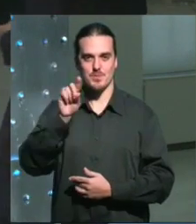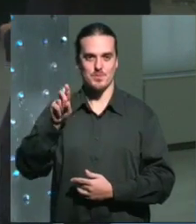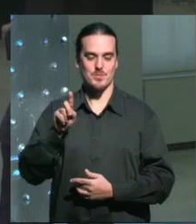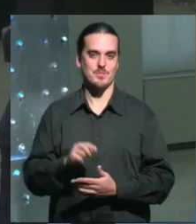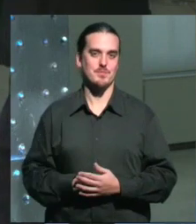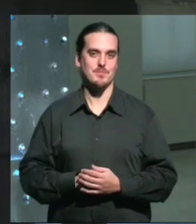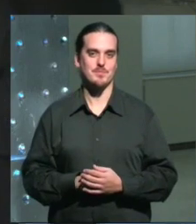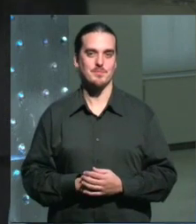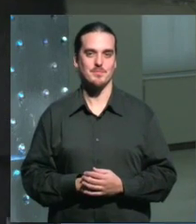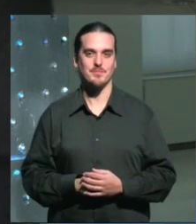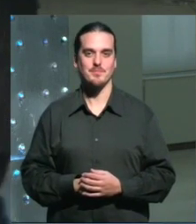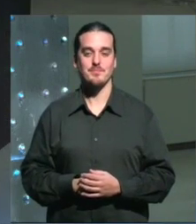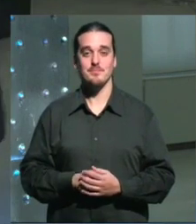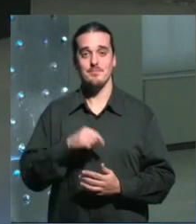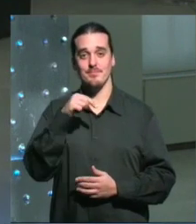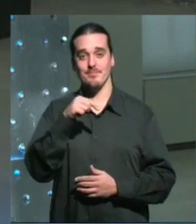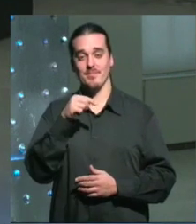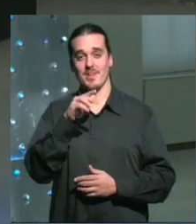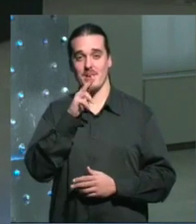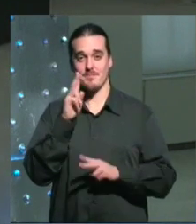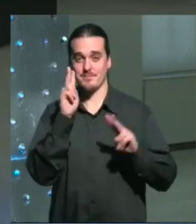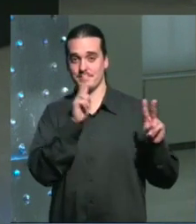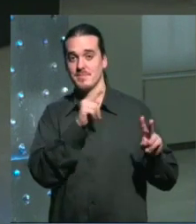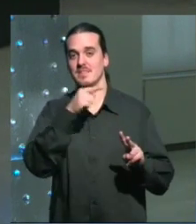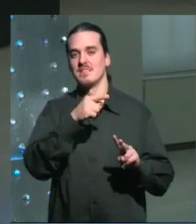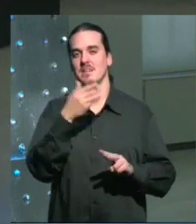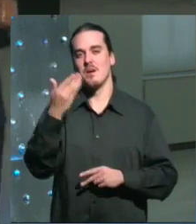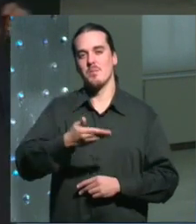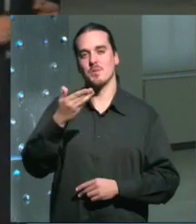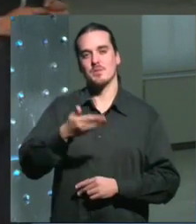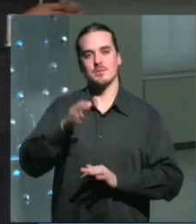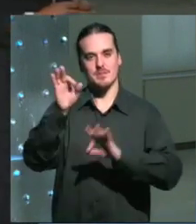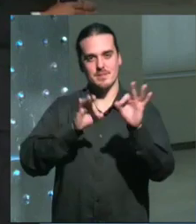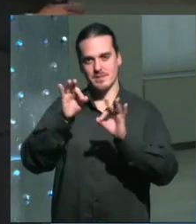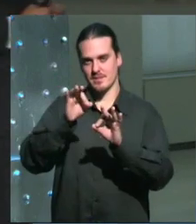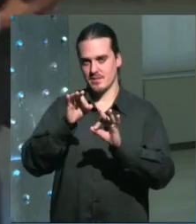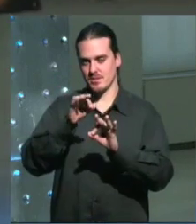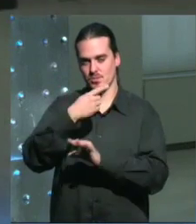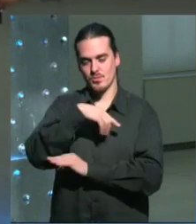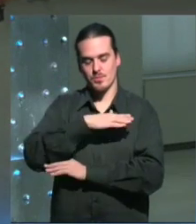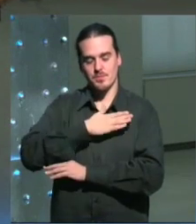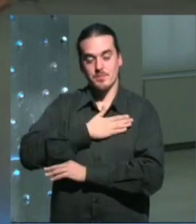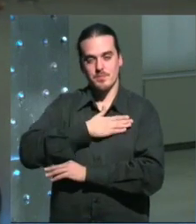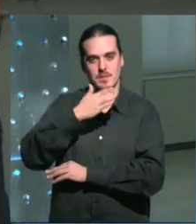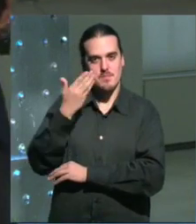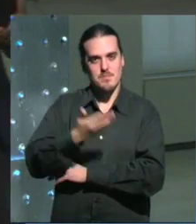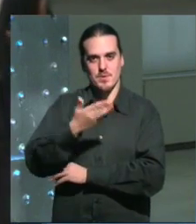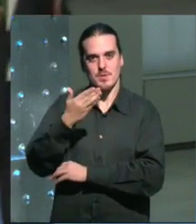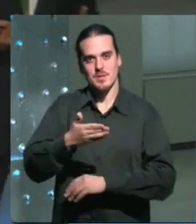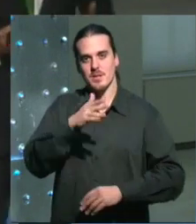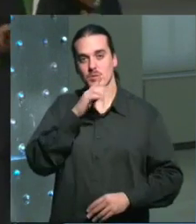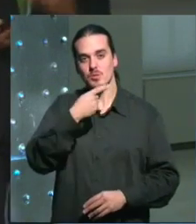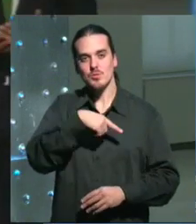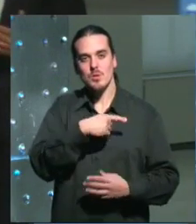aquí es hasta qué punto entendíamos la importancia de las estadísticas, de los números. Nuestras bases de datos y el data mining que hacíamos